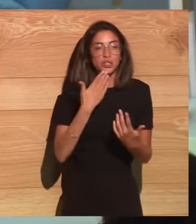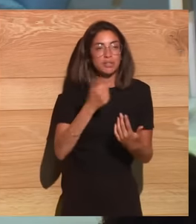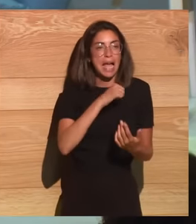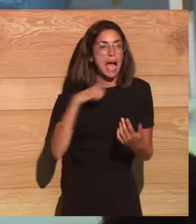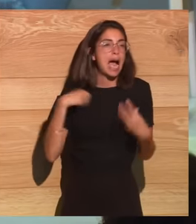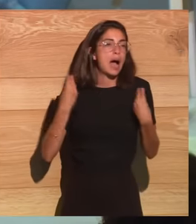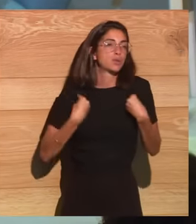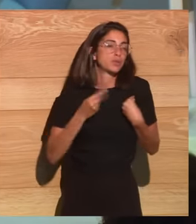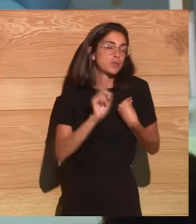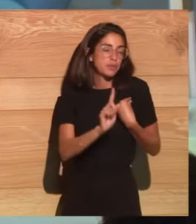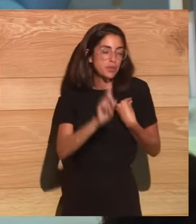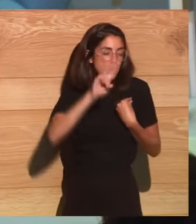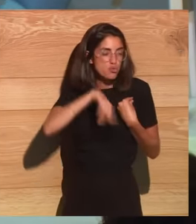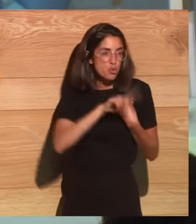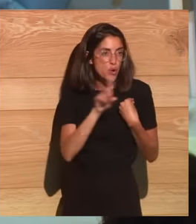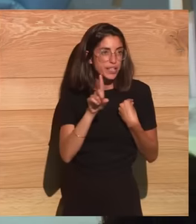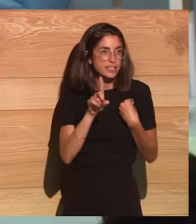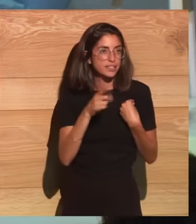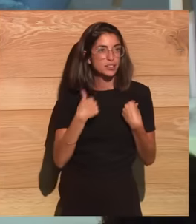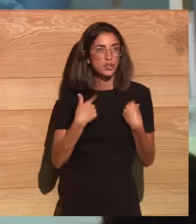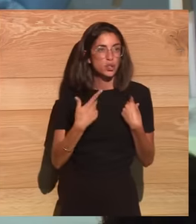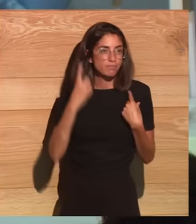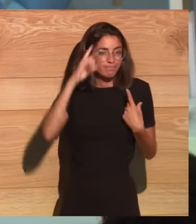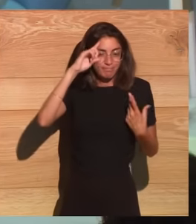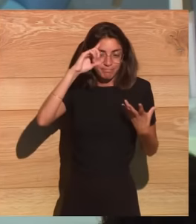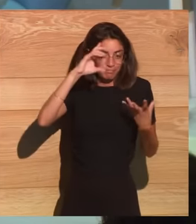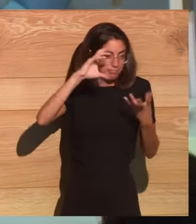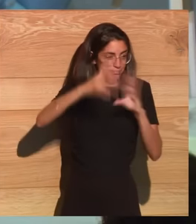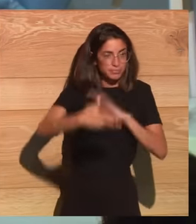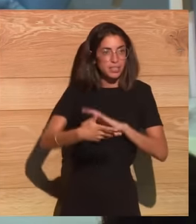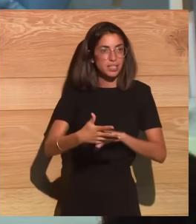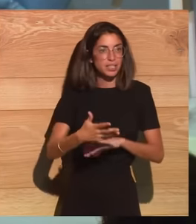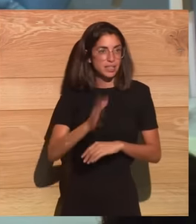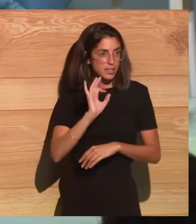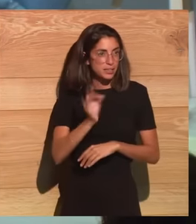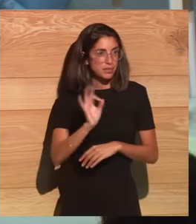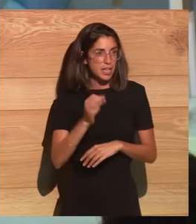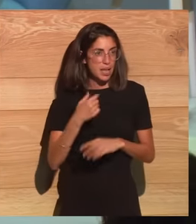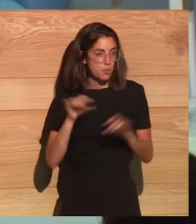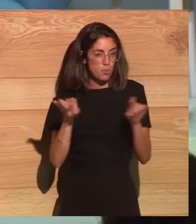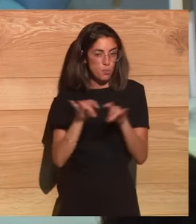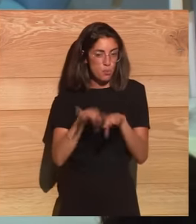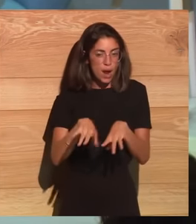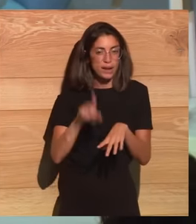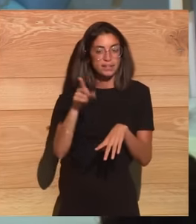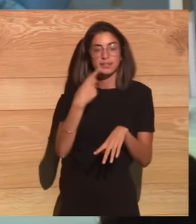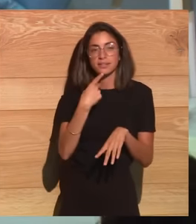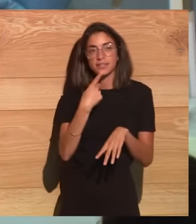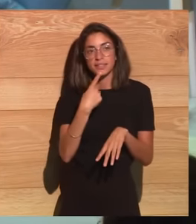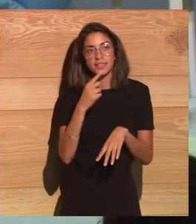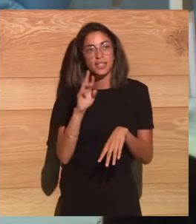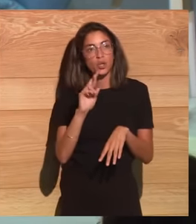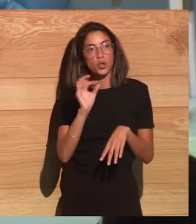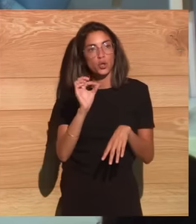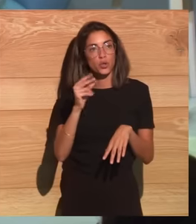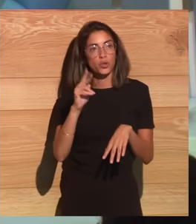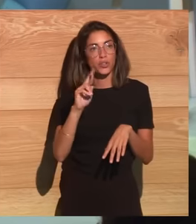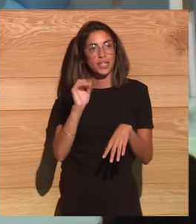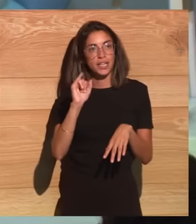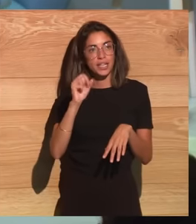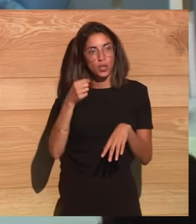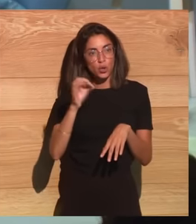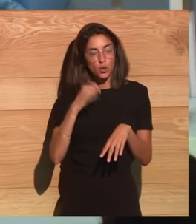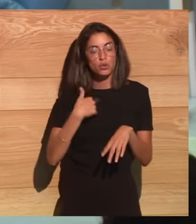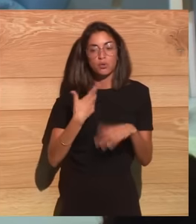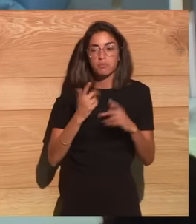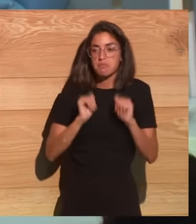O sea, yo qué sé, que es que me volví loco. Que es lo que dice Rodrigo. O sea, que yo empecé a escribir y de repente